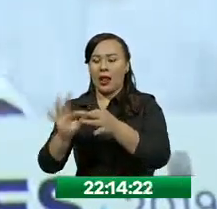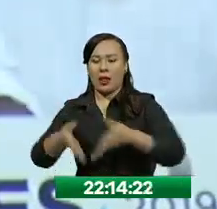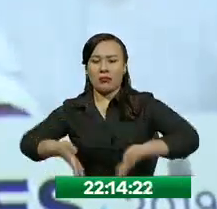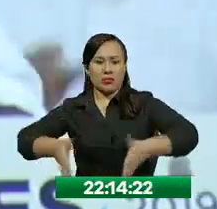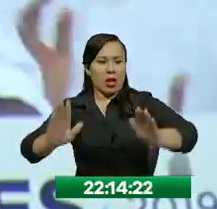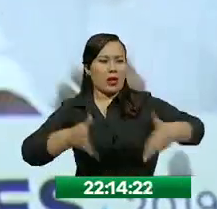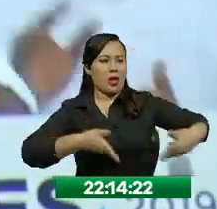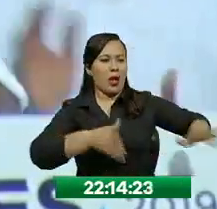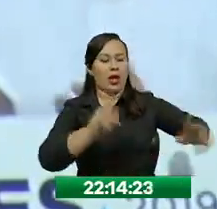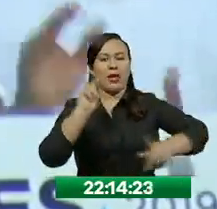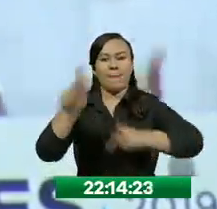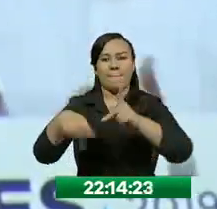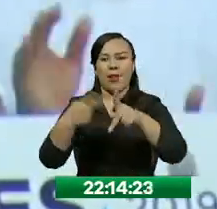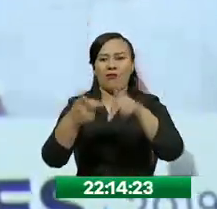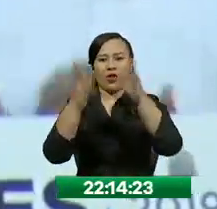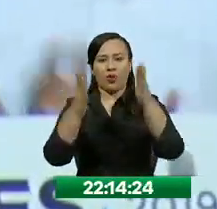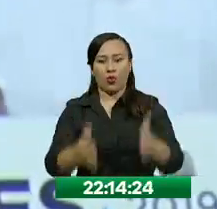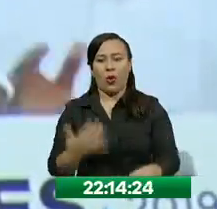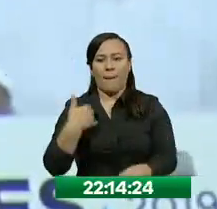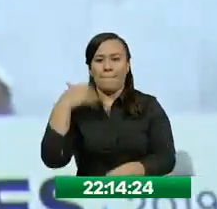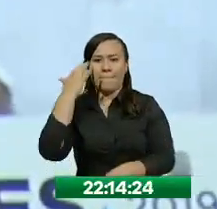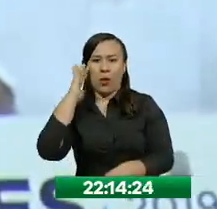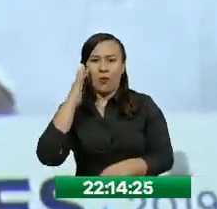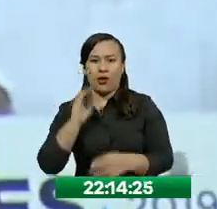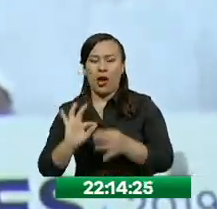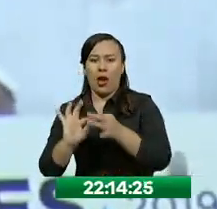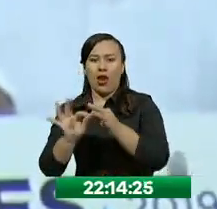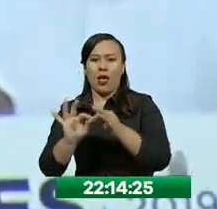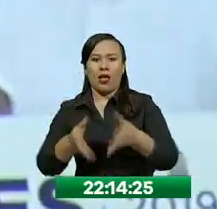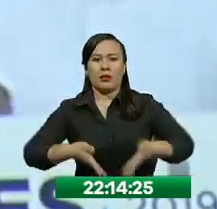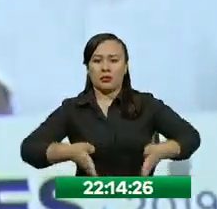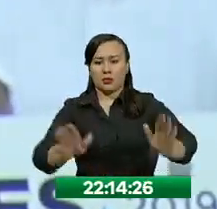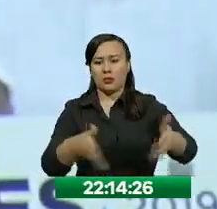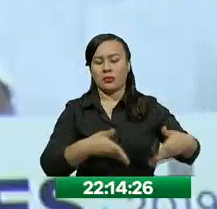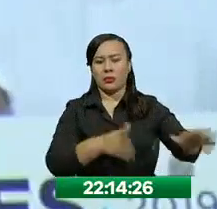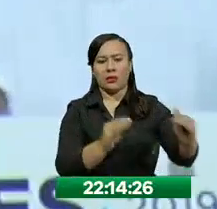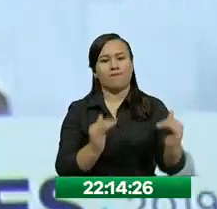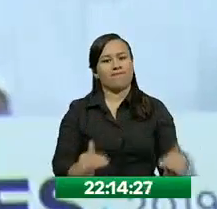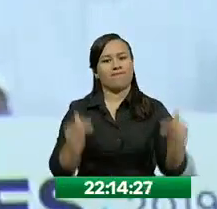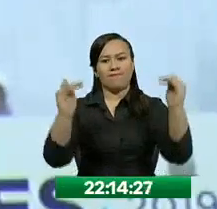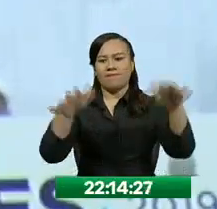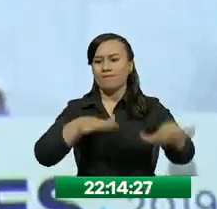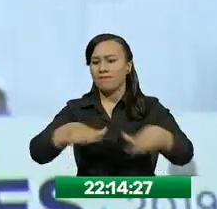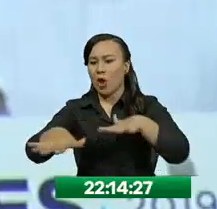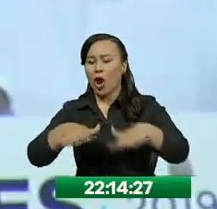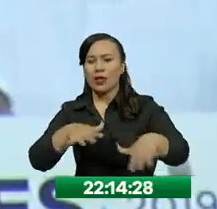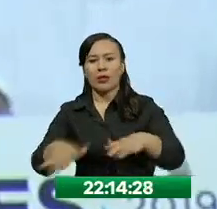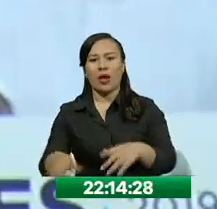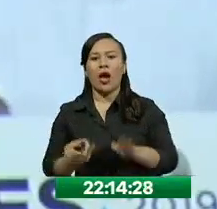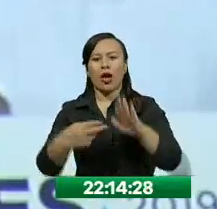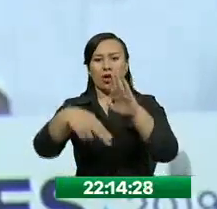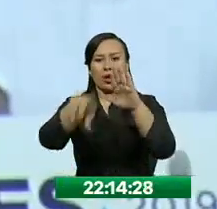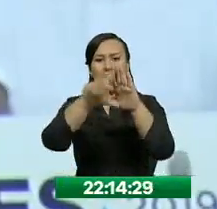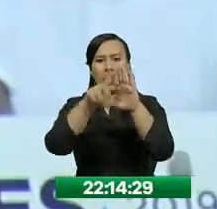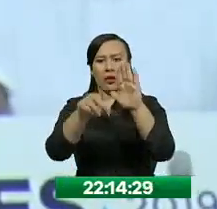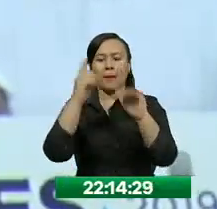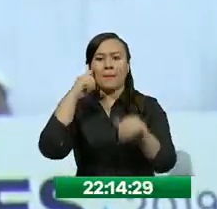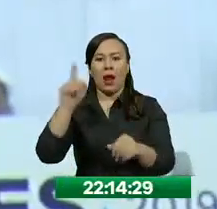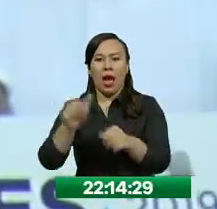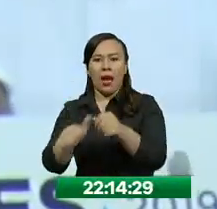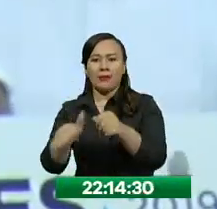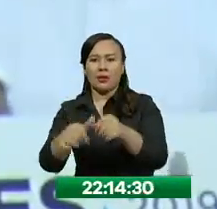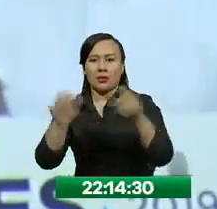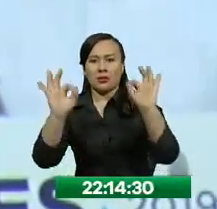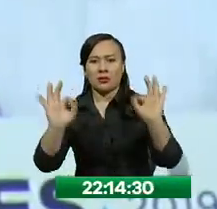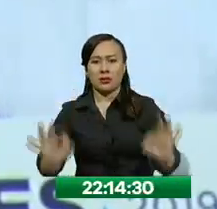Guayas para instalar, coordinar sistemas y normas de administración